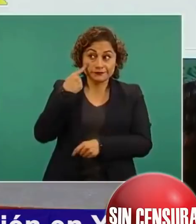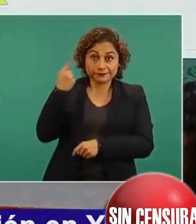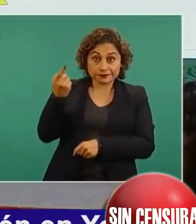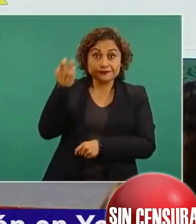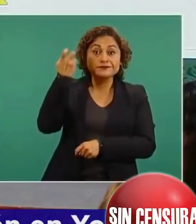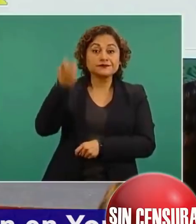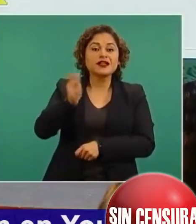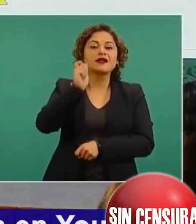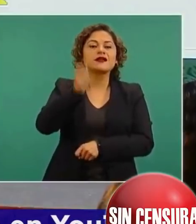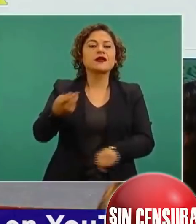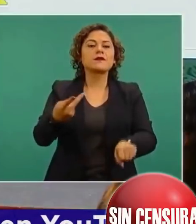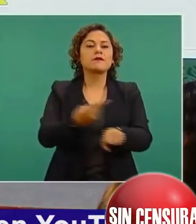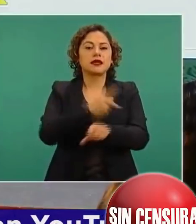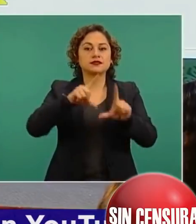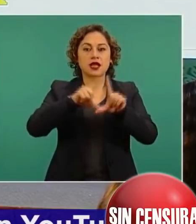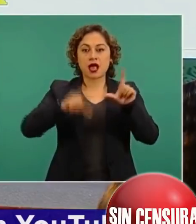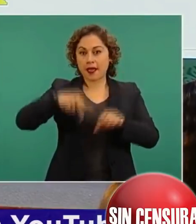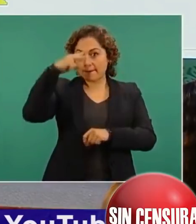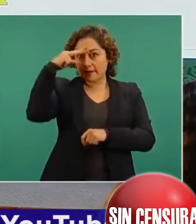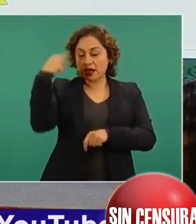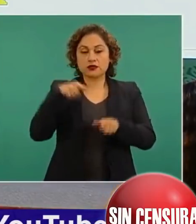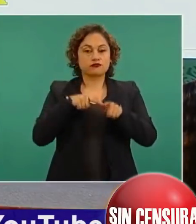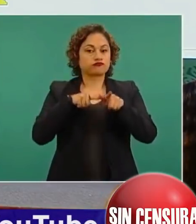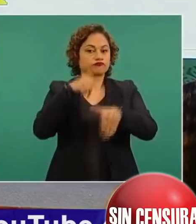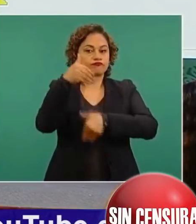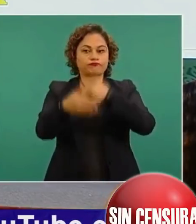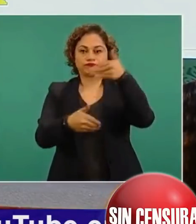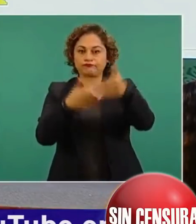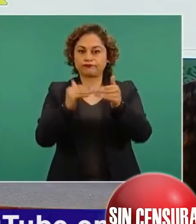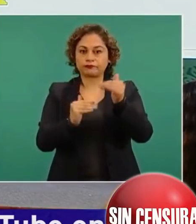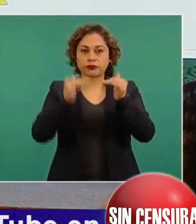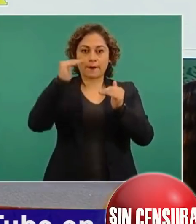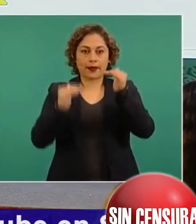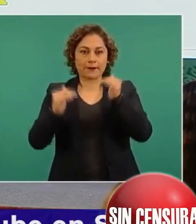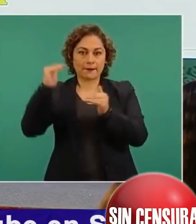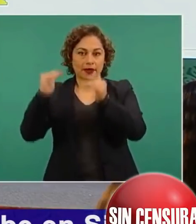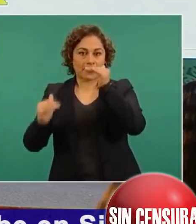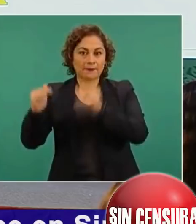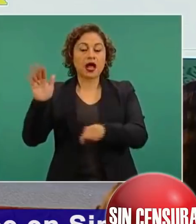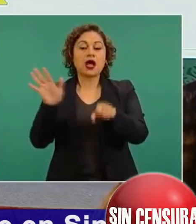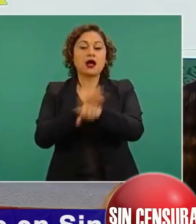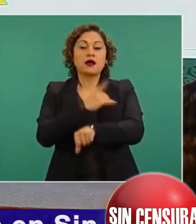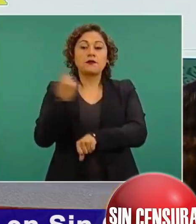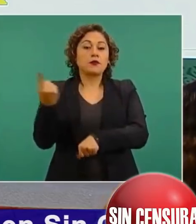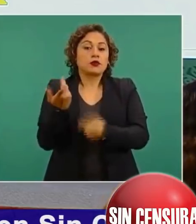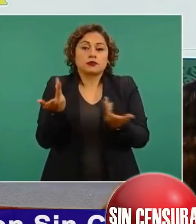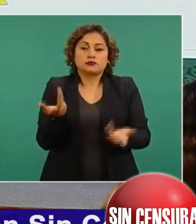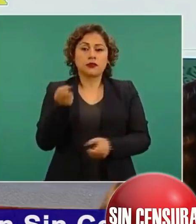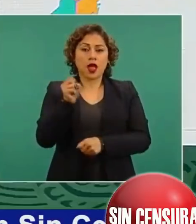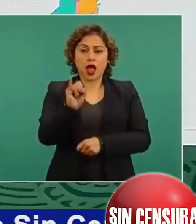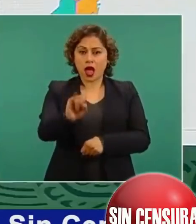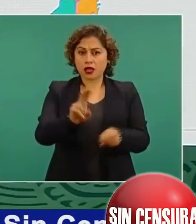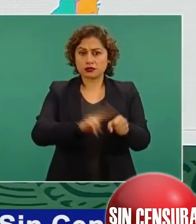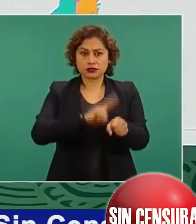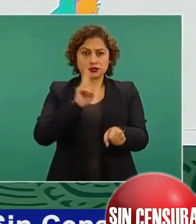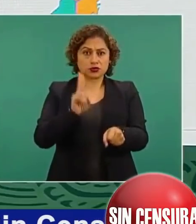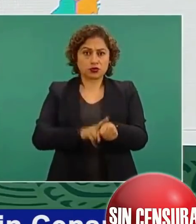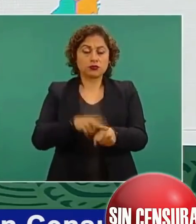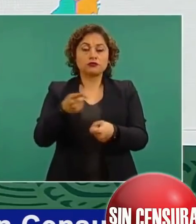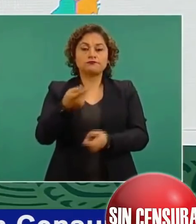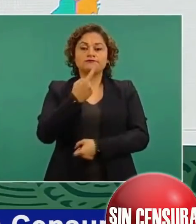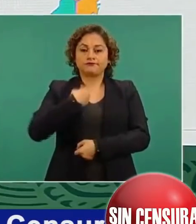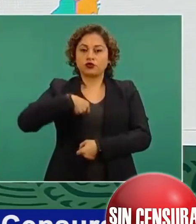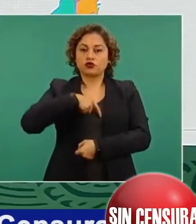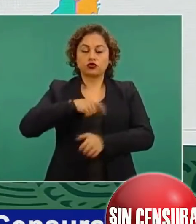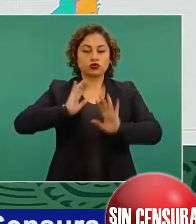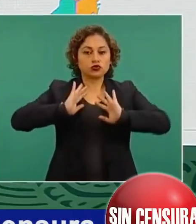mundo, tiene subidas y bajadas, hay múltiples razones por las que la epidemia se comporta así. Avanzamos y arrancamos